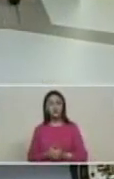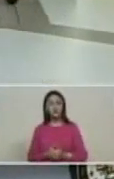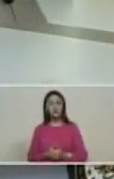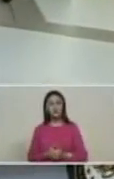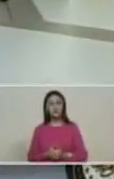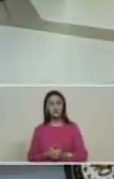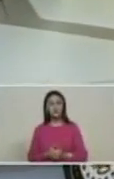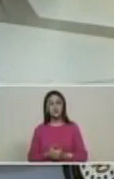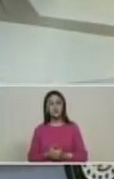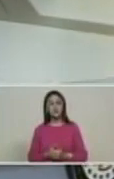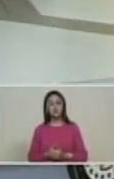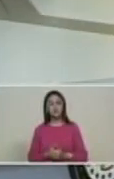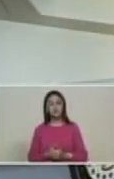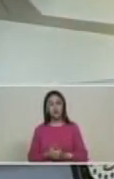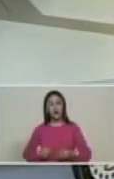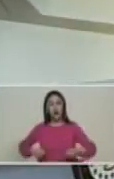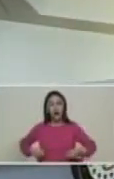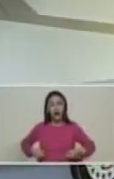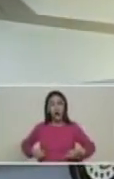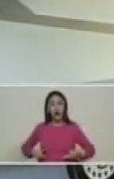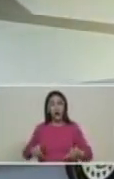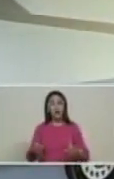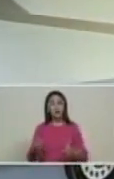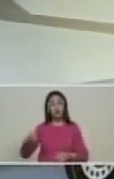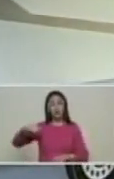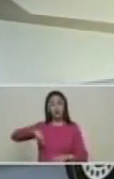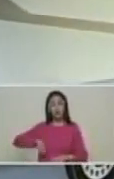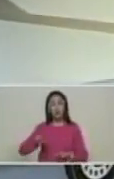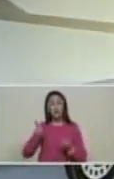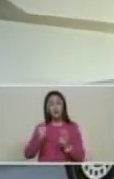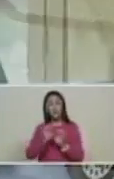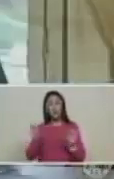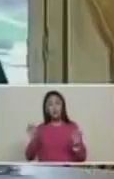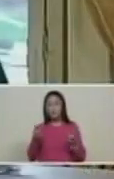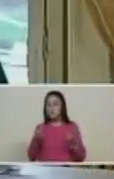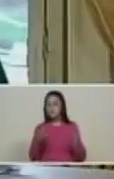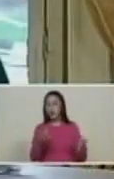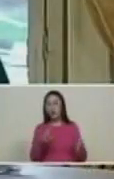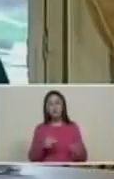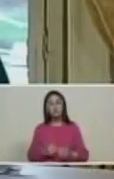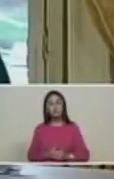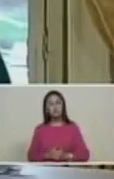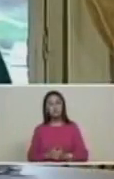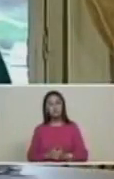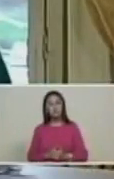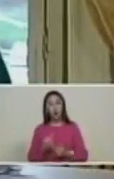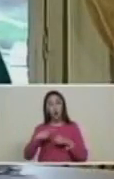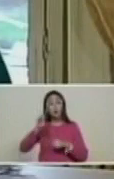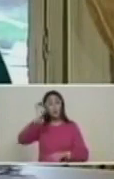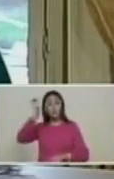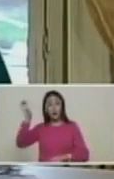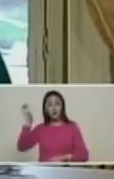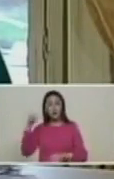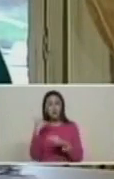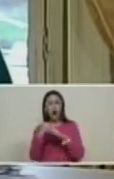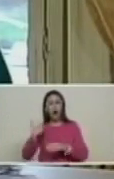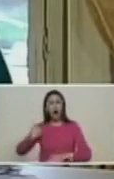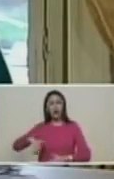mete a los gastos e inversiones en educación. Lo primero que hizo, por ejemplo, Mauricio Macri en Argentina,